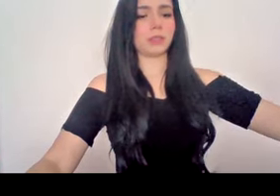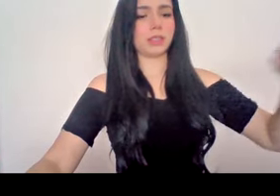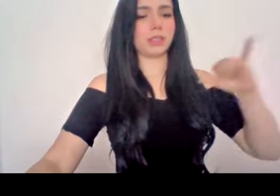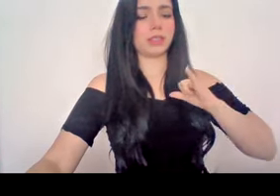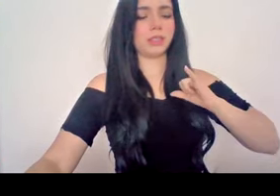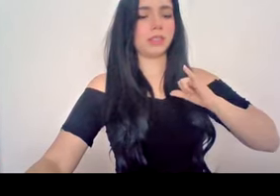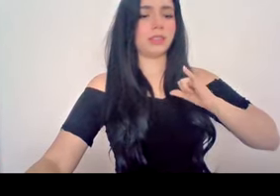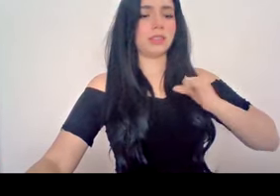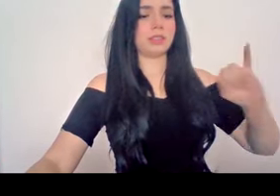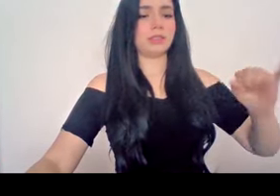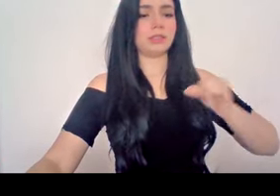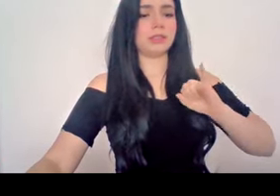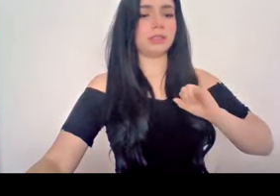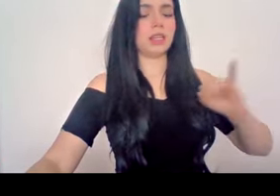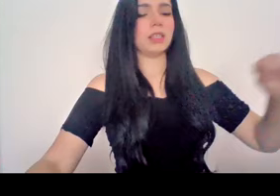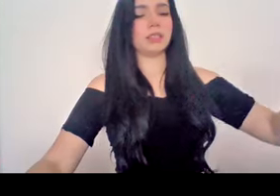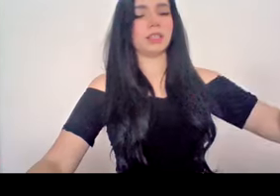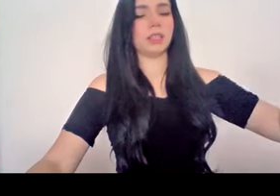a traerlo desde acá.